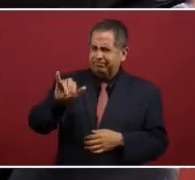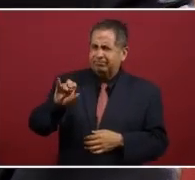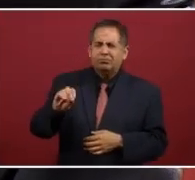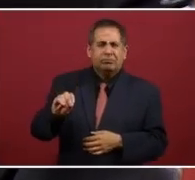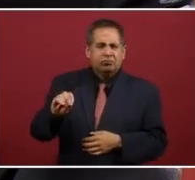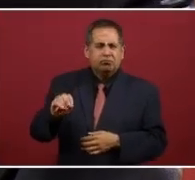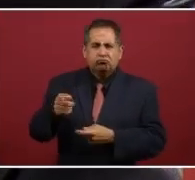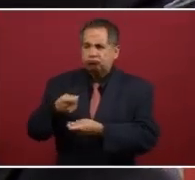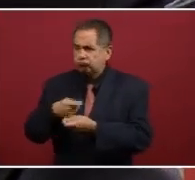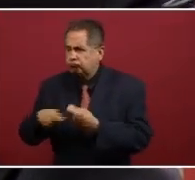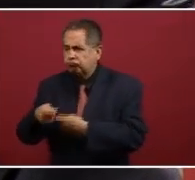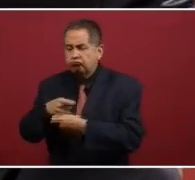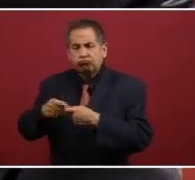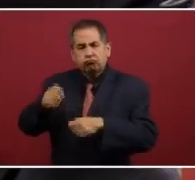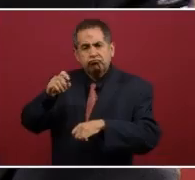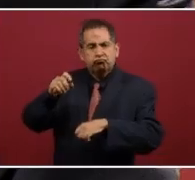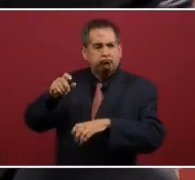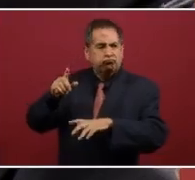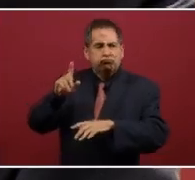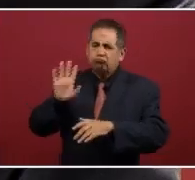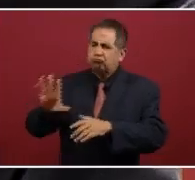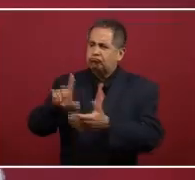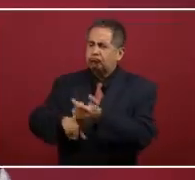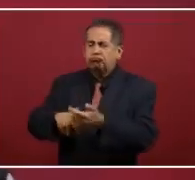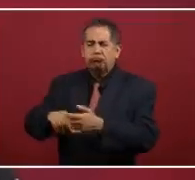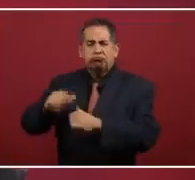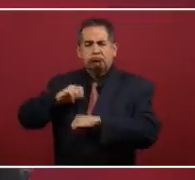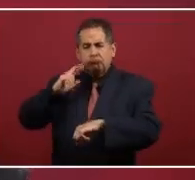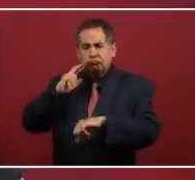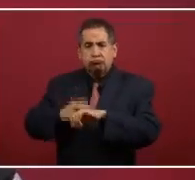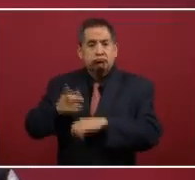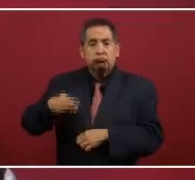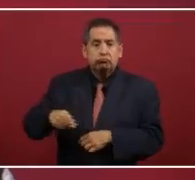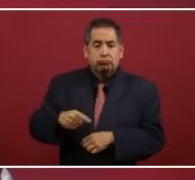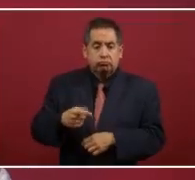Las autoridades en estos municipios no cobran,